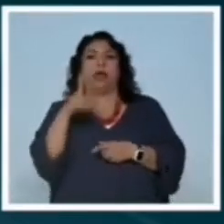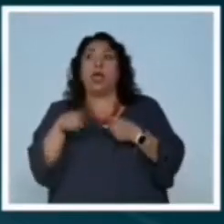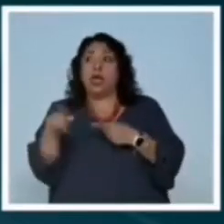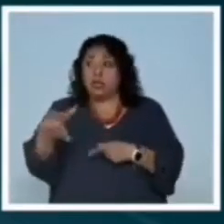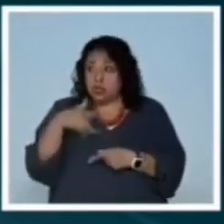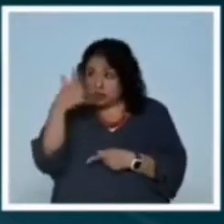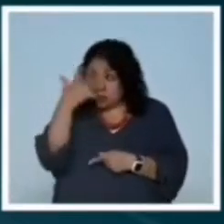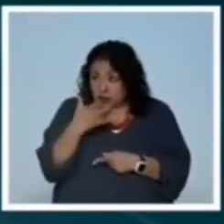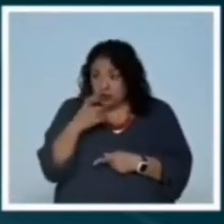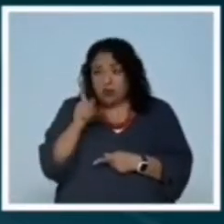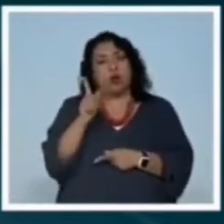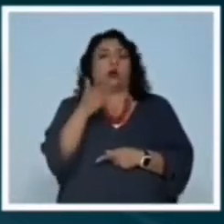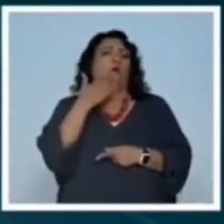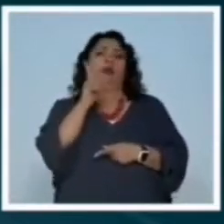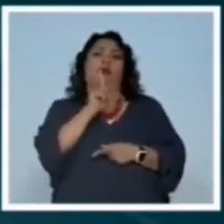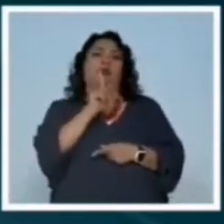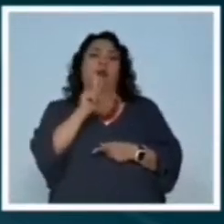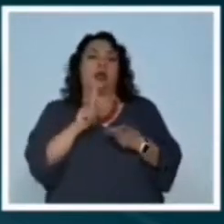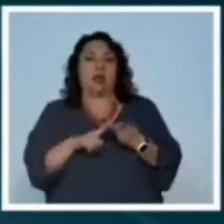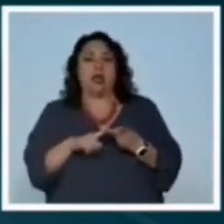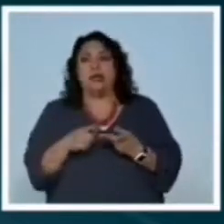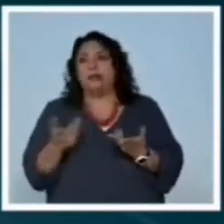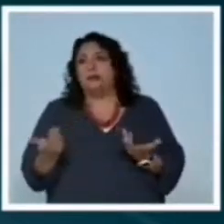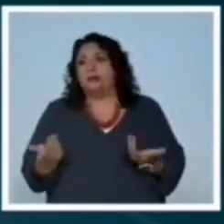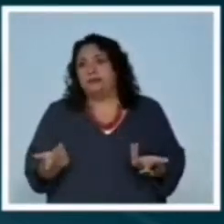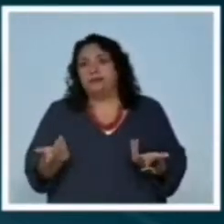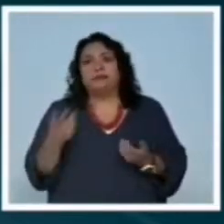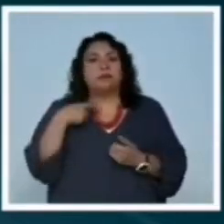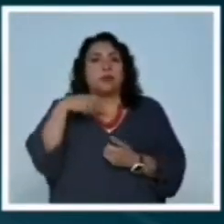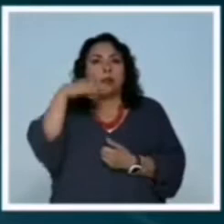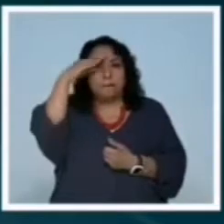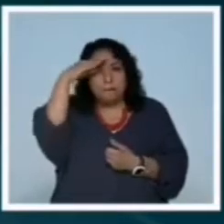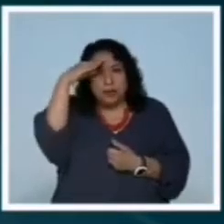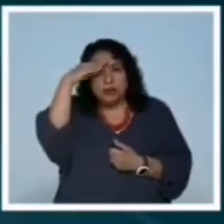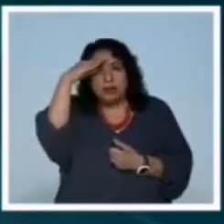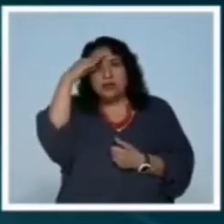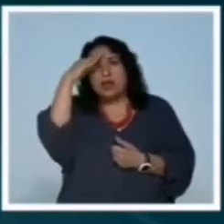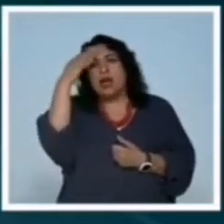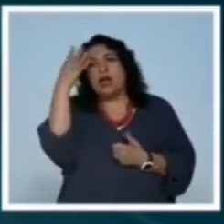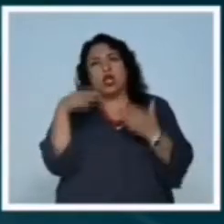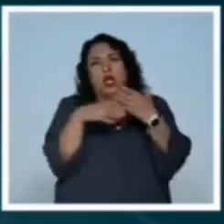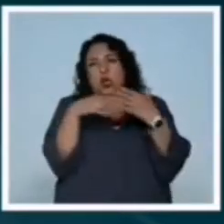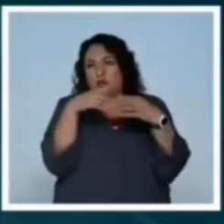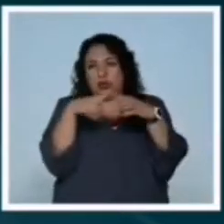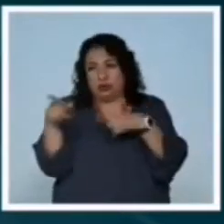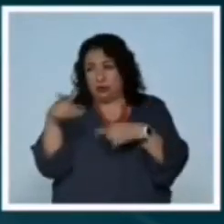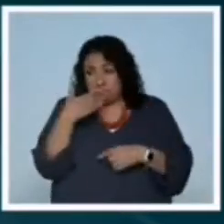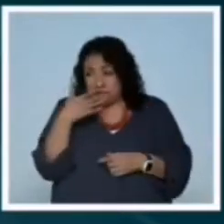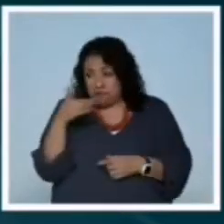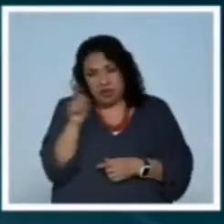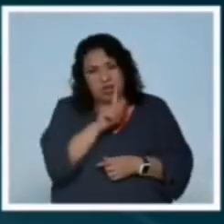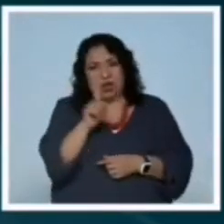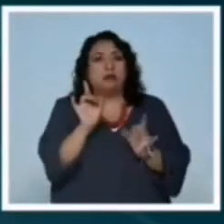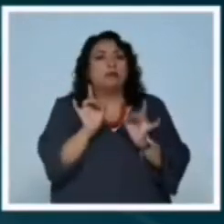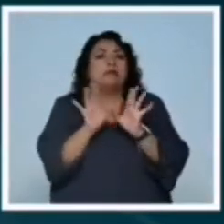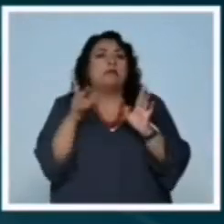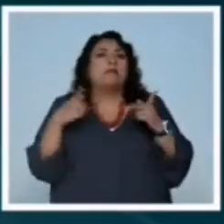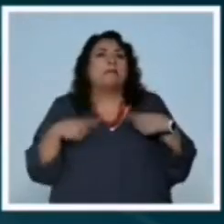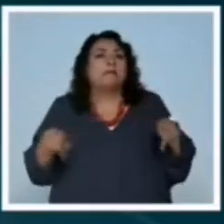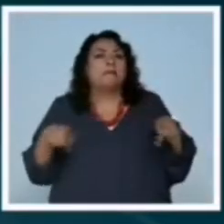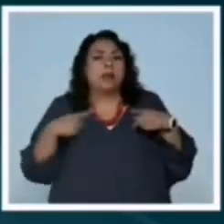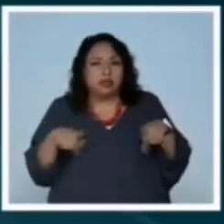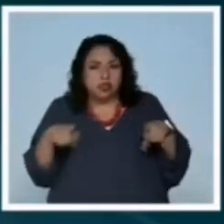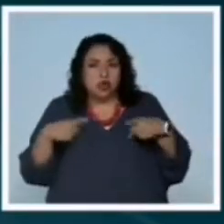bien sentir tristeza no no está bien pensar ciertas ciertas cosas entonces de pronto la